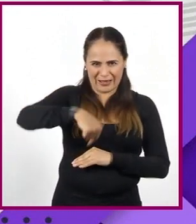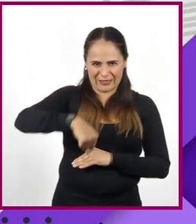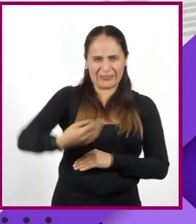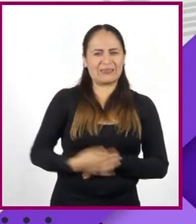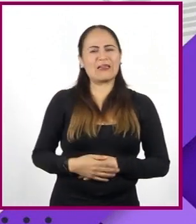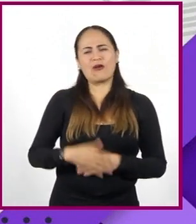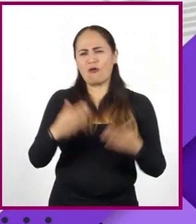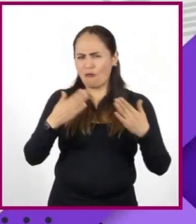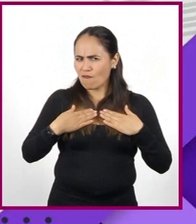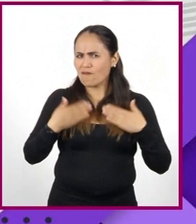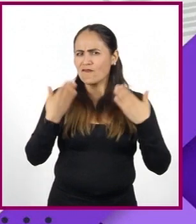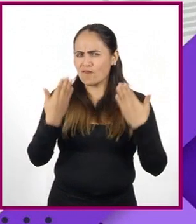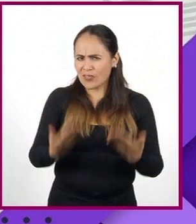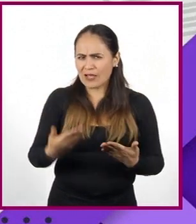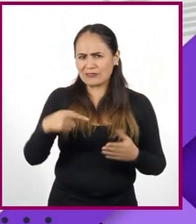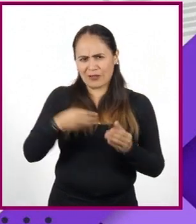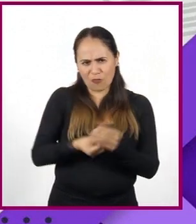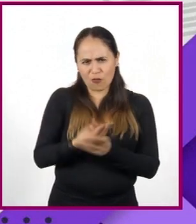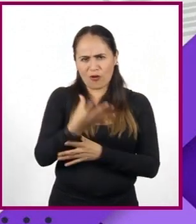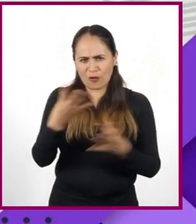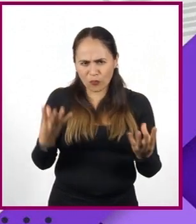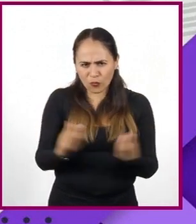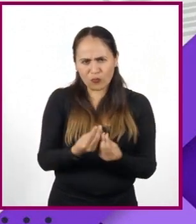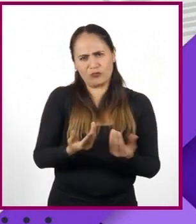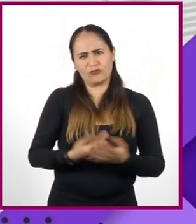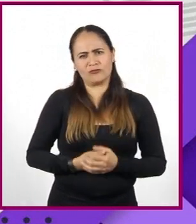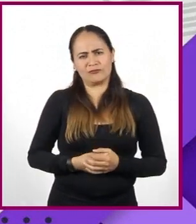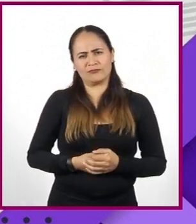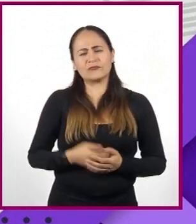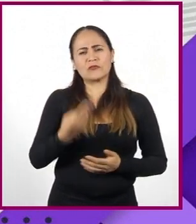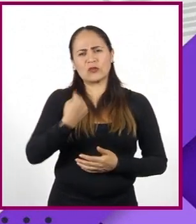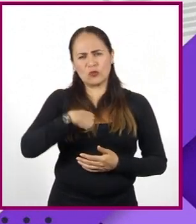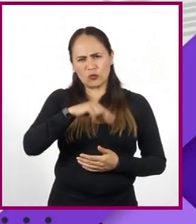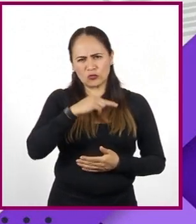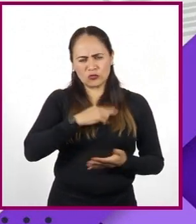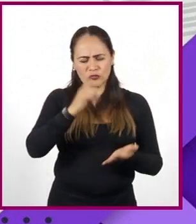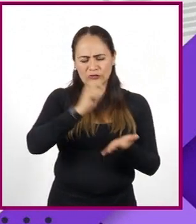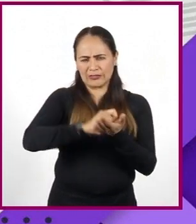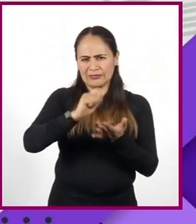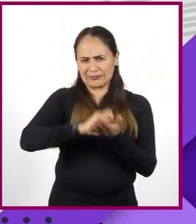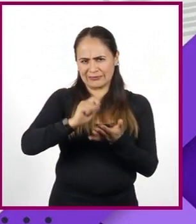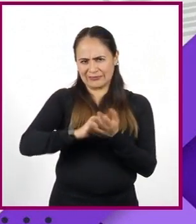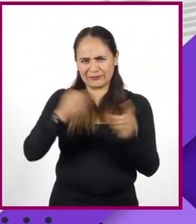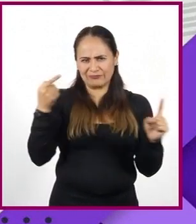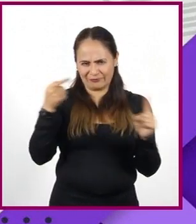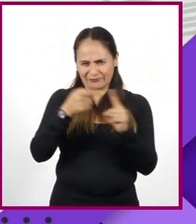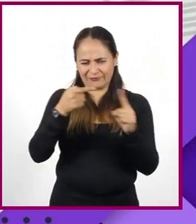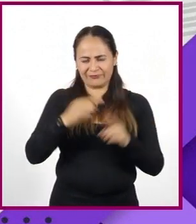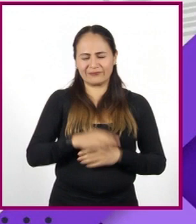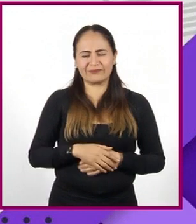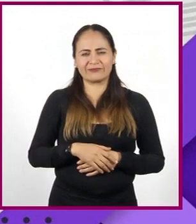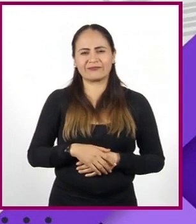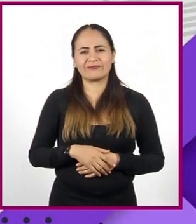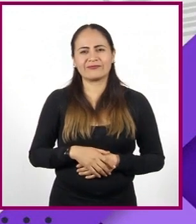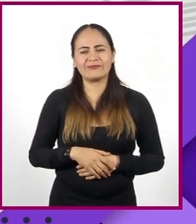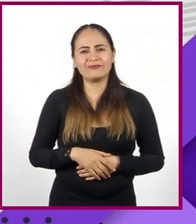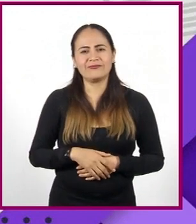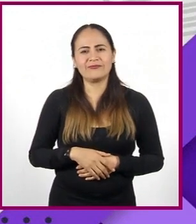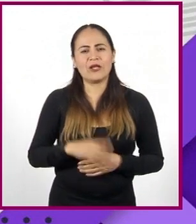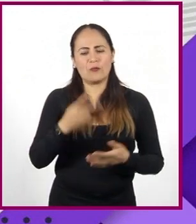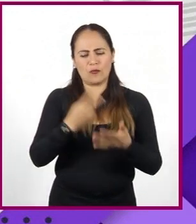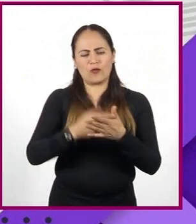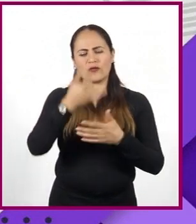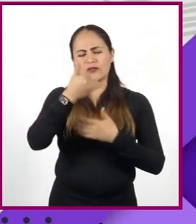con las niñas y niños del vecindario. Así es que lo escribimos como parte de su objetivo. ¿Qué quieren lograr con su